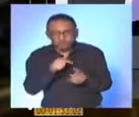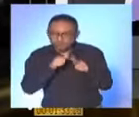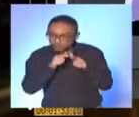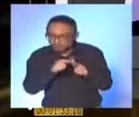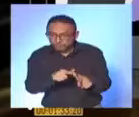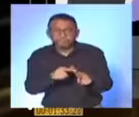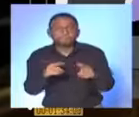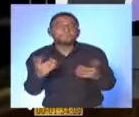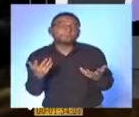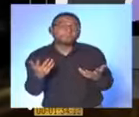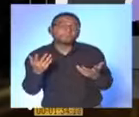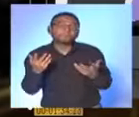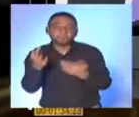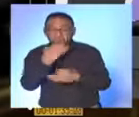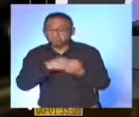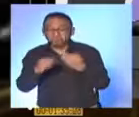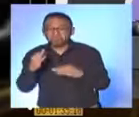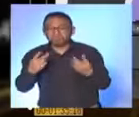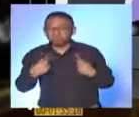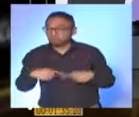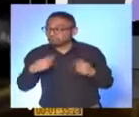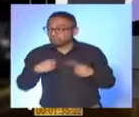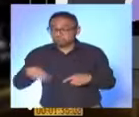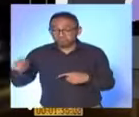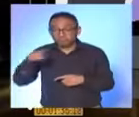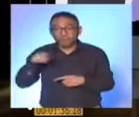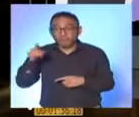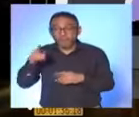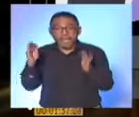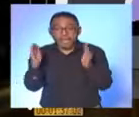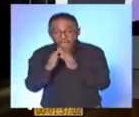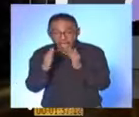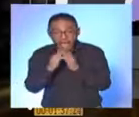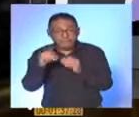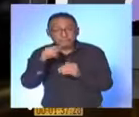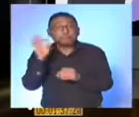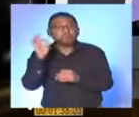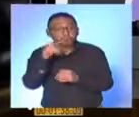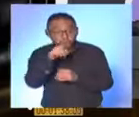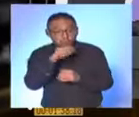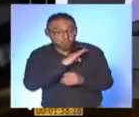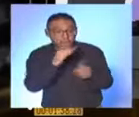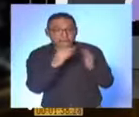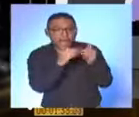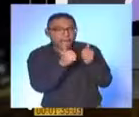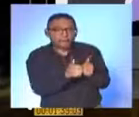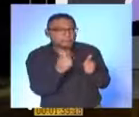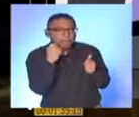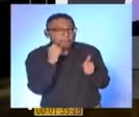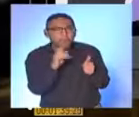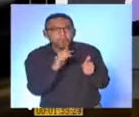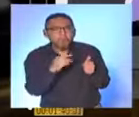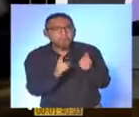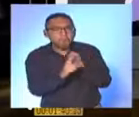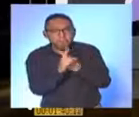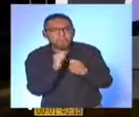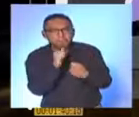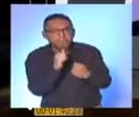todos aquellos que pueden quedarse en su casa, lo hagan. Que todos aquellos que